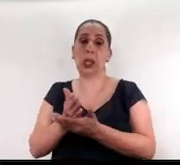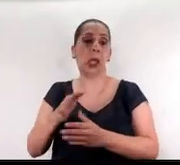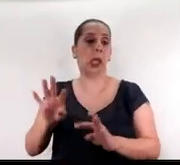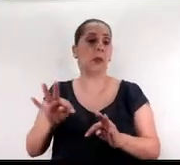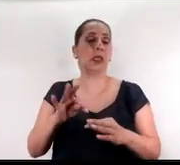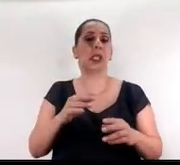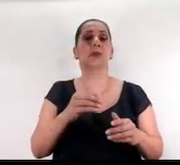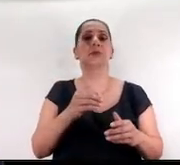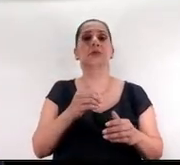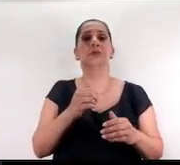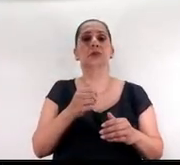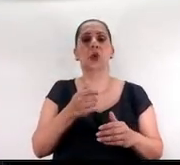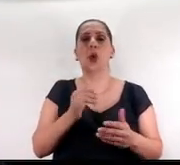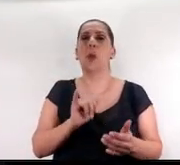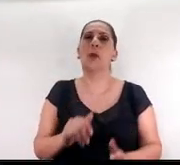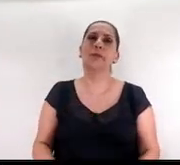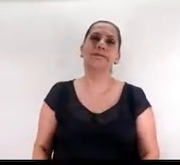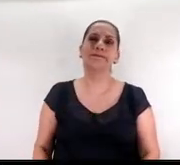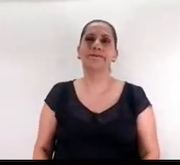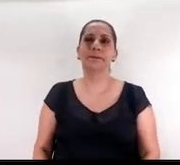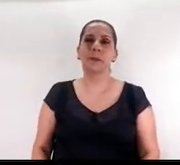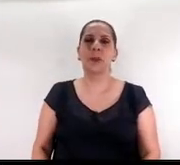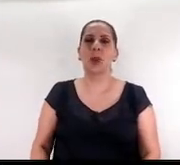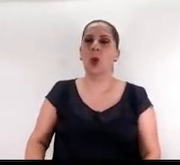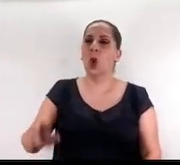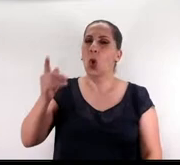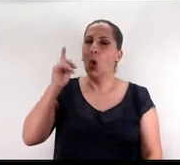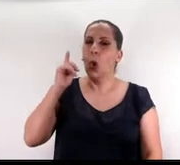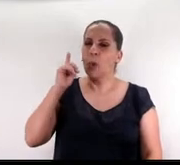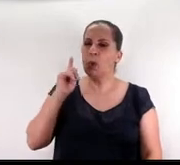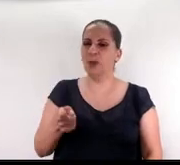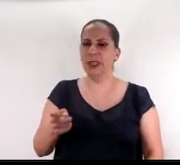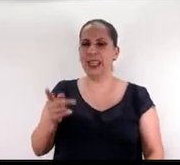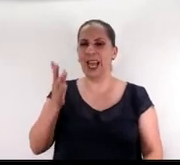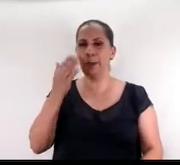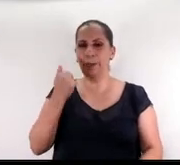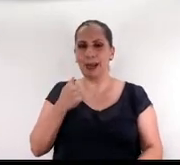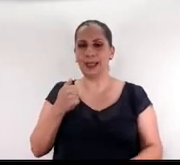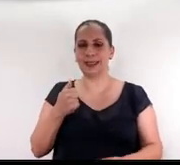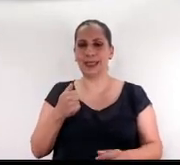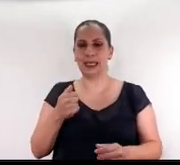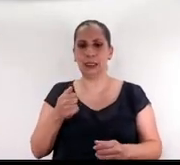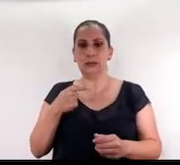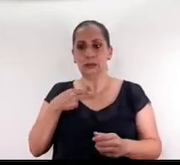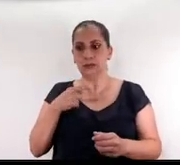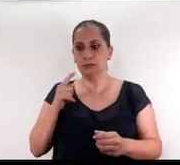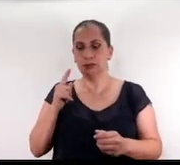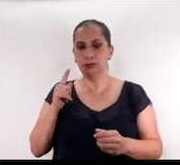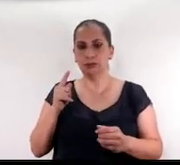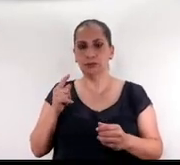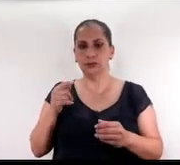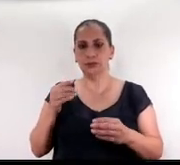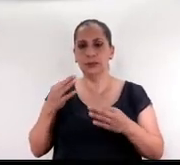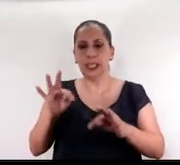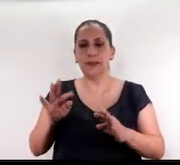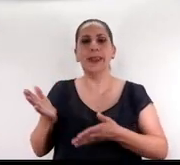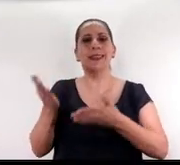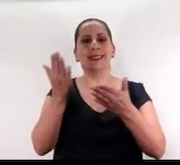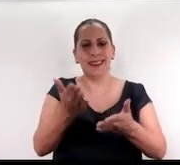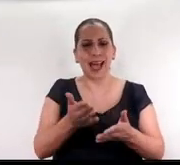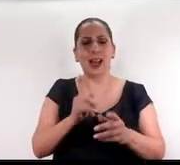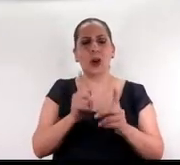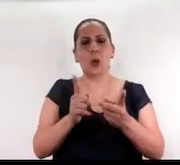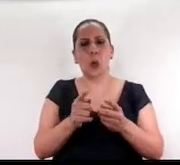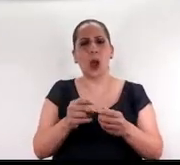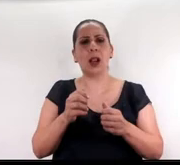buscar, más bien obligarnos, o sea, que la demanda crea e impulse la mayor oferta que tanto necesita